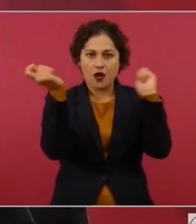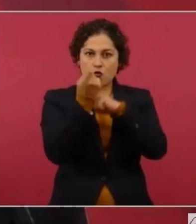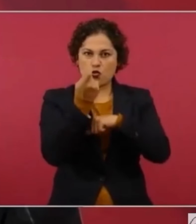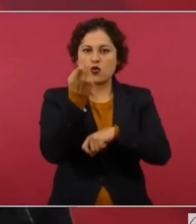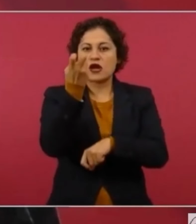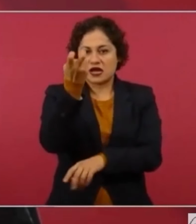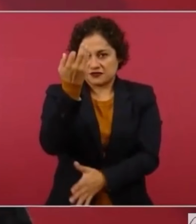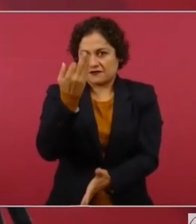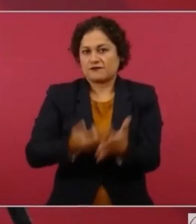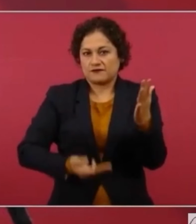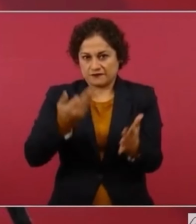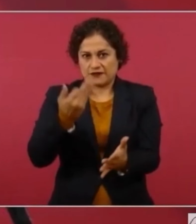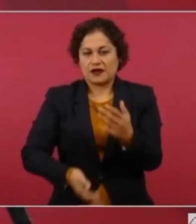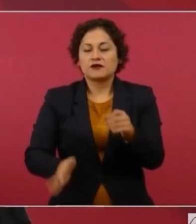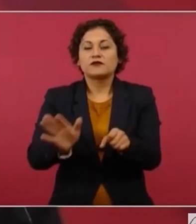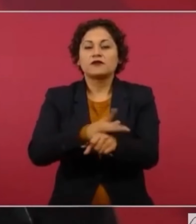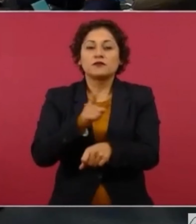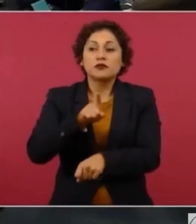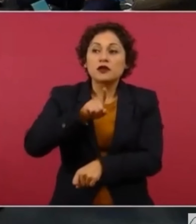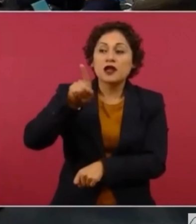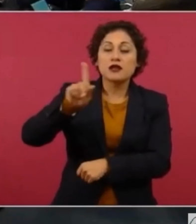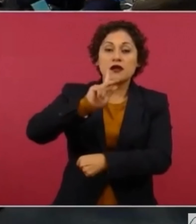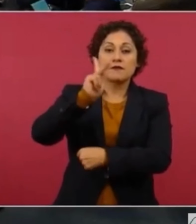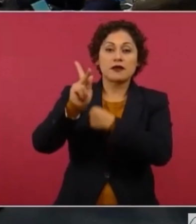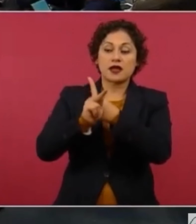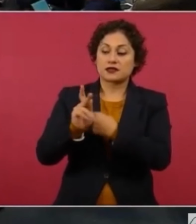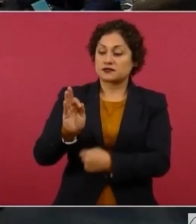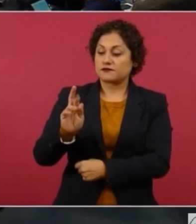se murió Franco, pero siguió el franquismo.